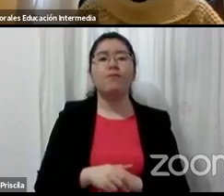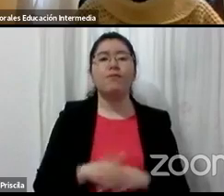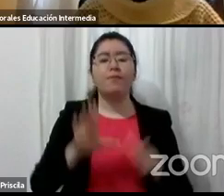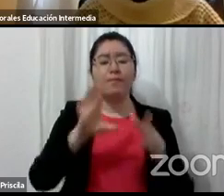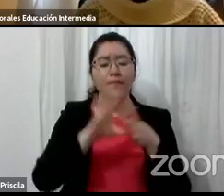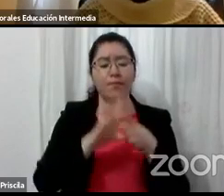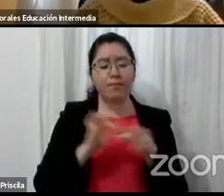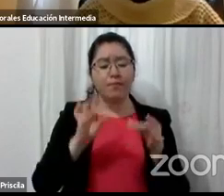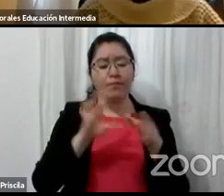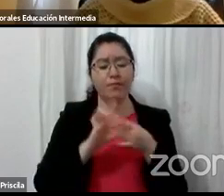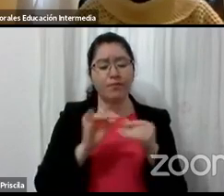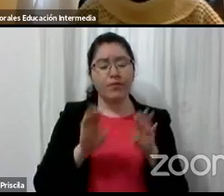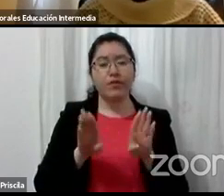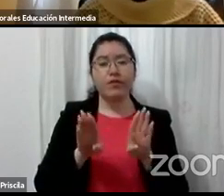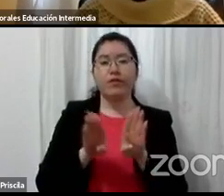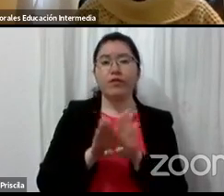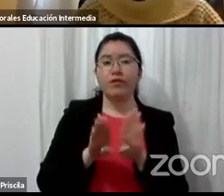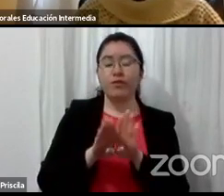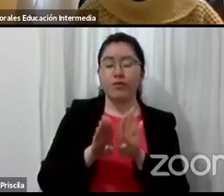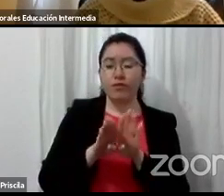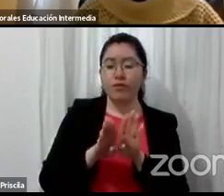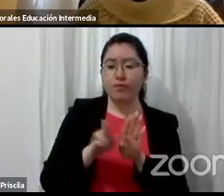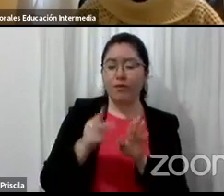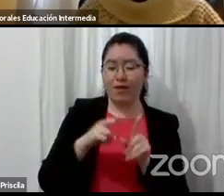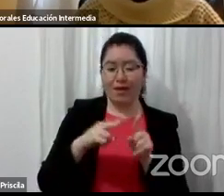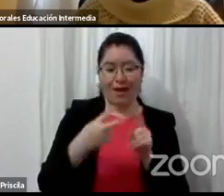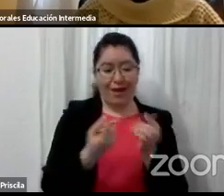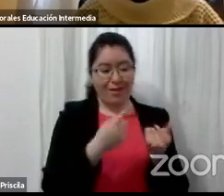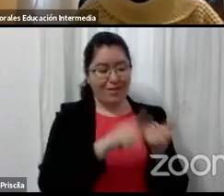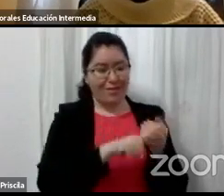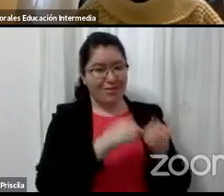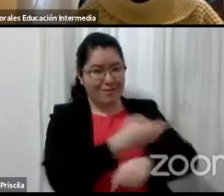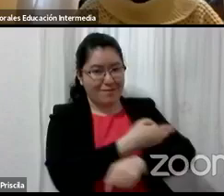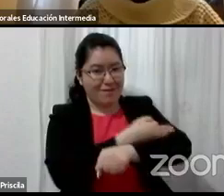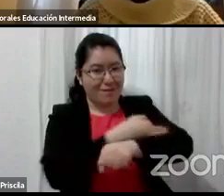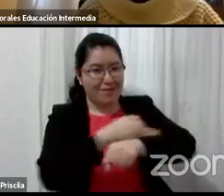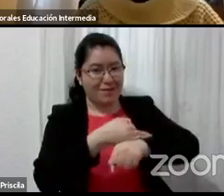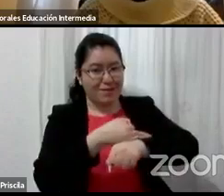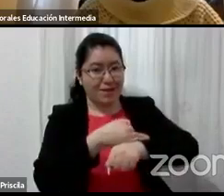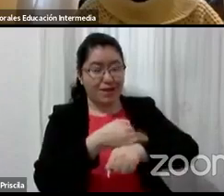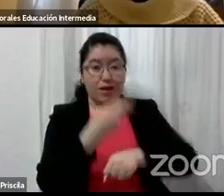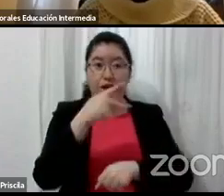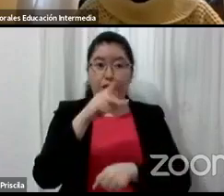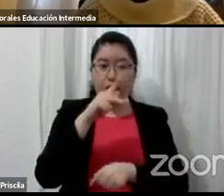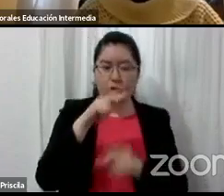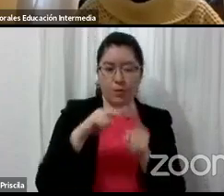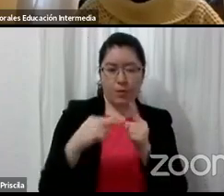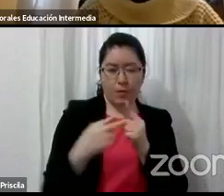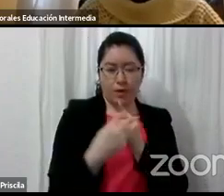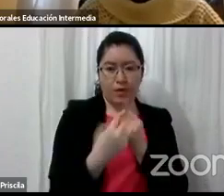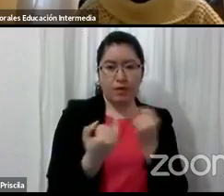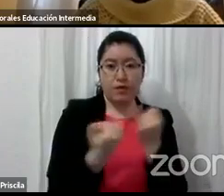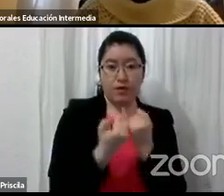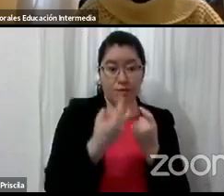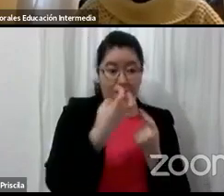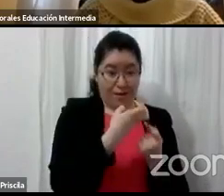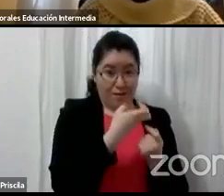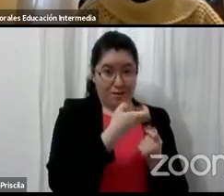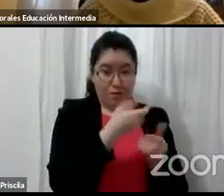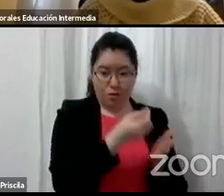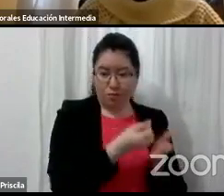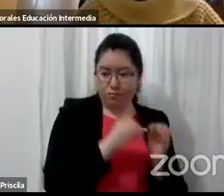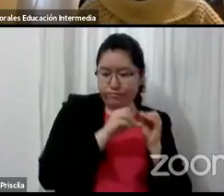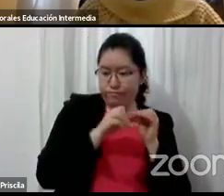núcleo familiar y cómo esta visión extendida que ustedes tienen justo permea muchas más acciones dinámicas